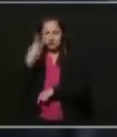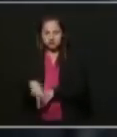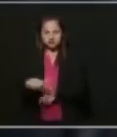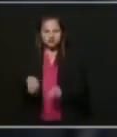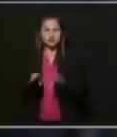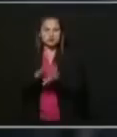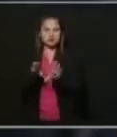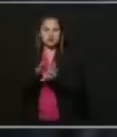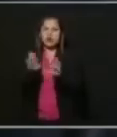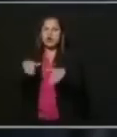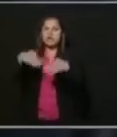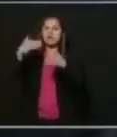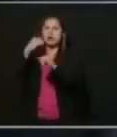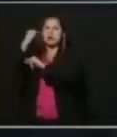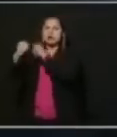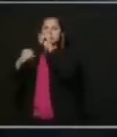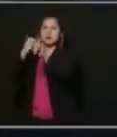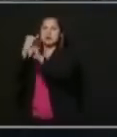y oscuridad de la casa.